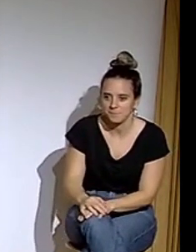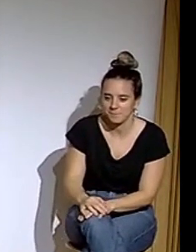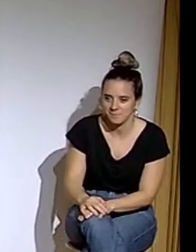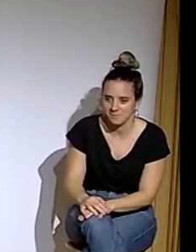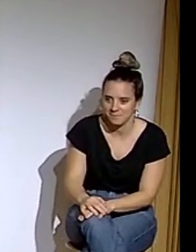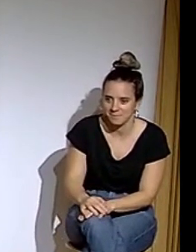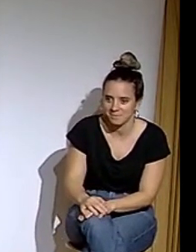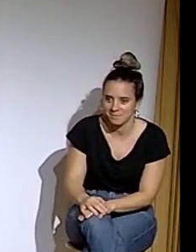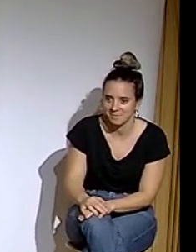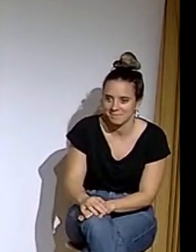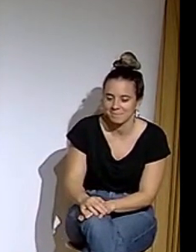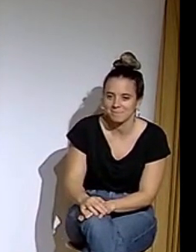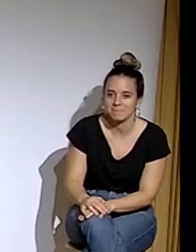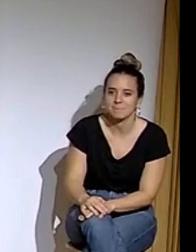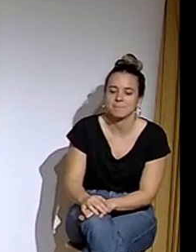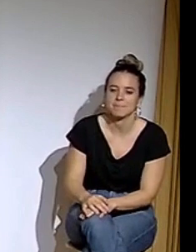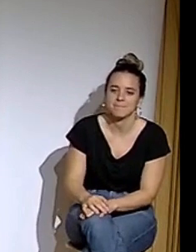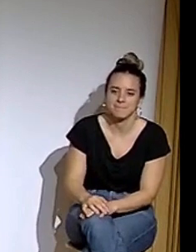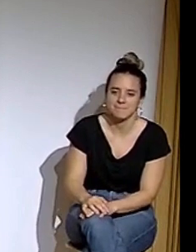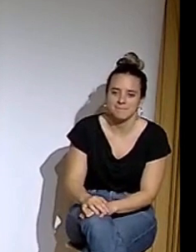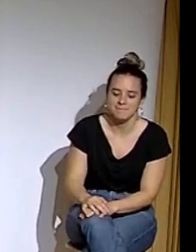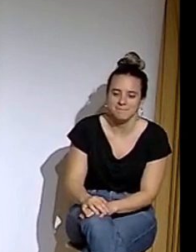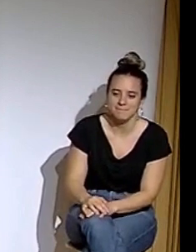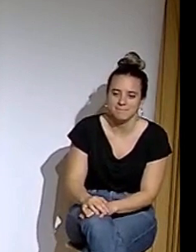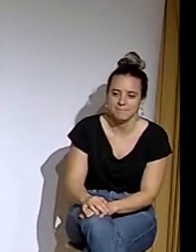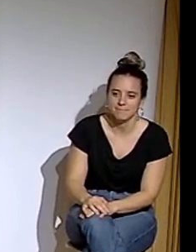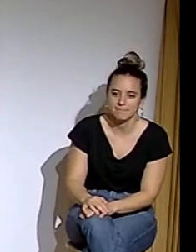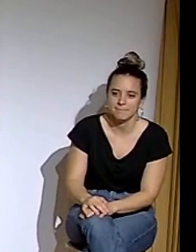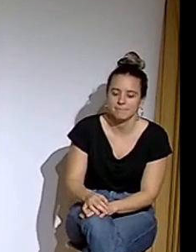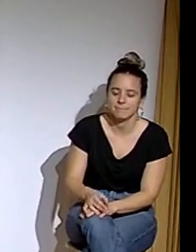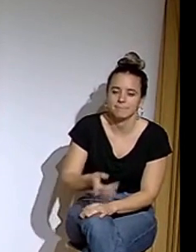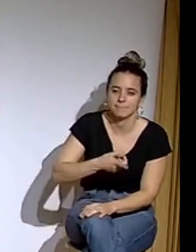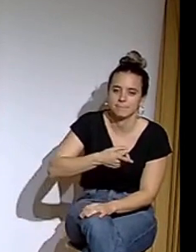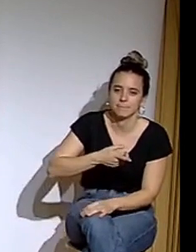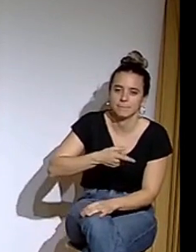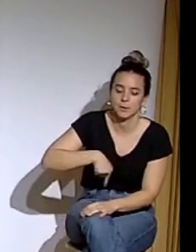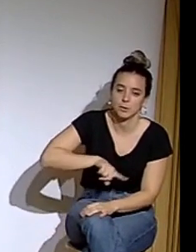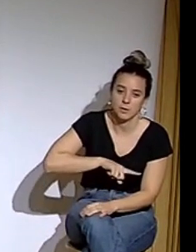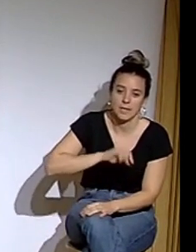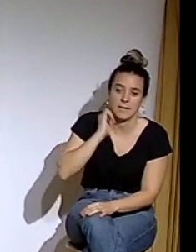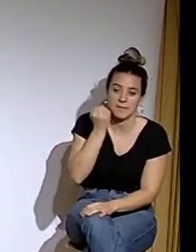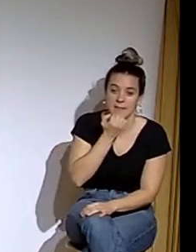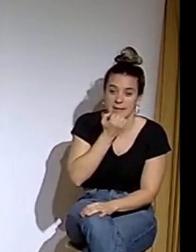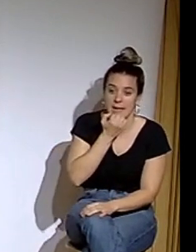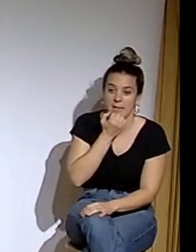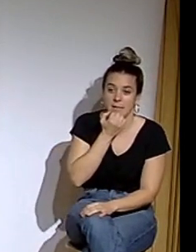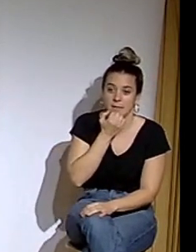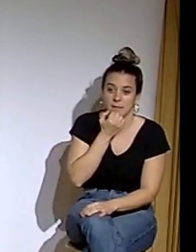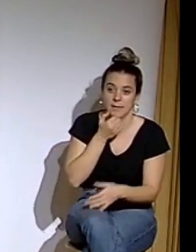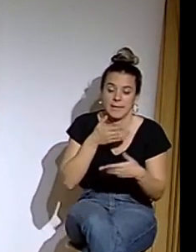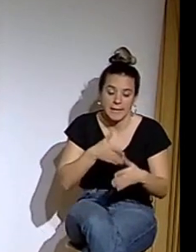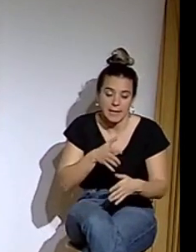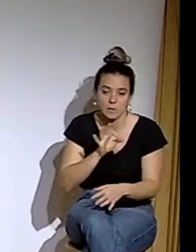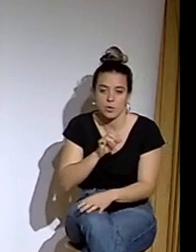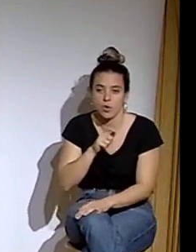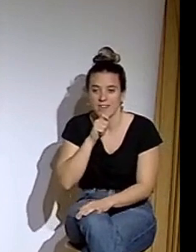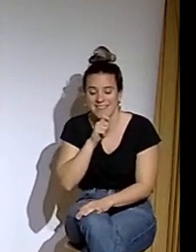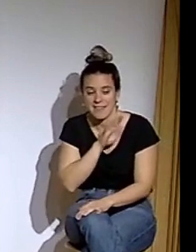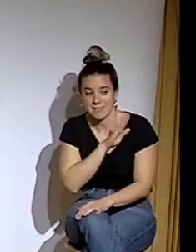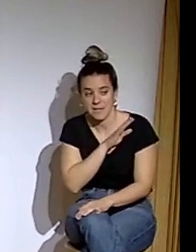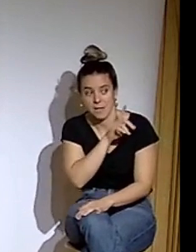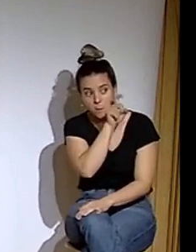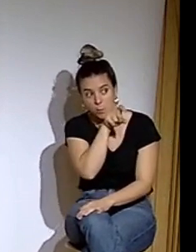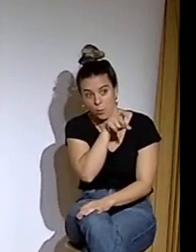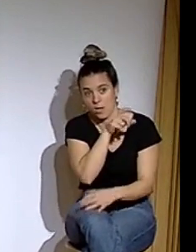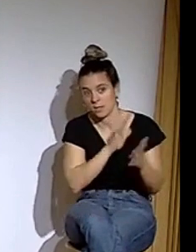resignificar o sea el reivindicar que somos nietas de esas brujas que no pudieron quemar es también